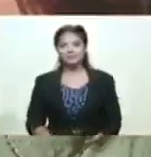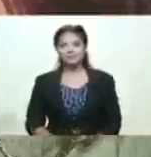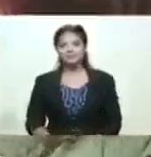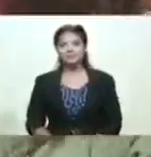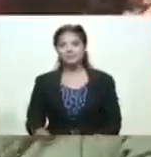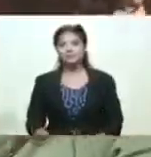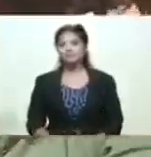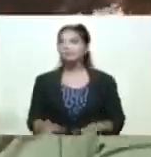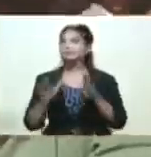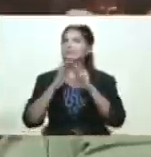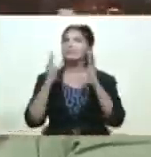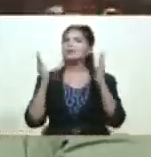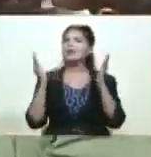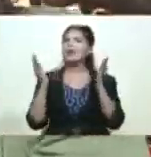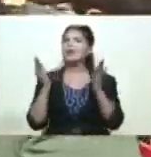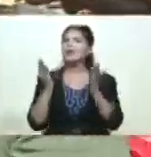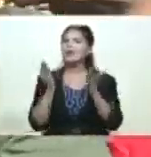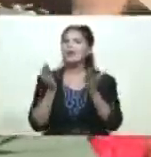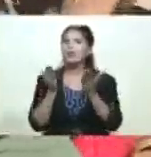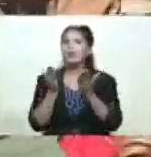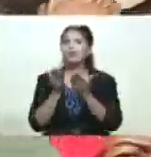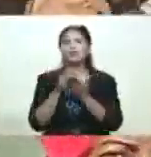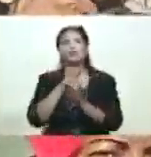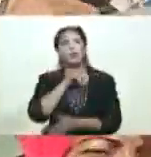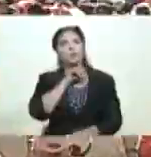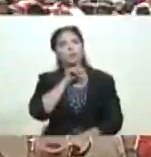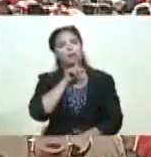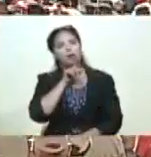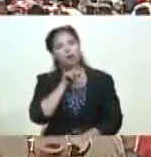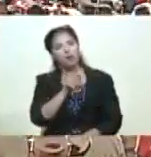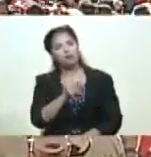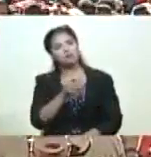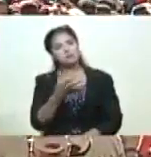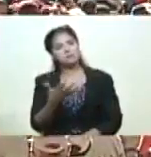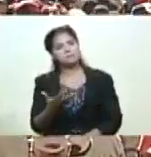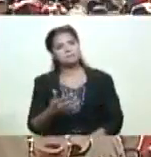Y el mundo se pregunta a esta altura.